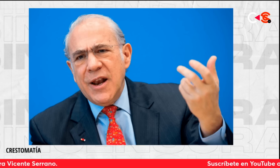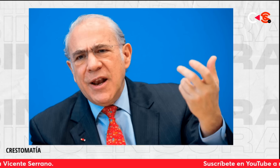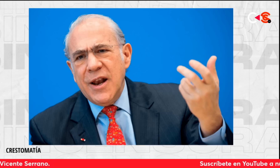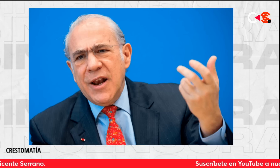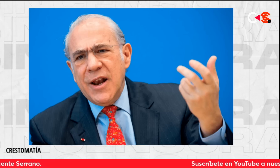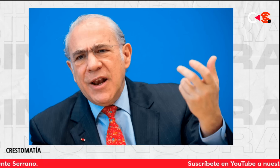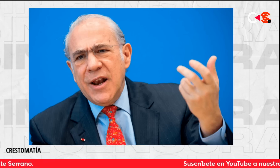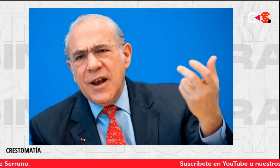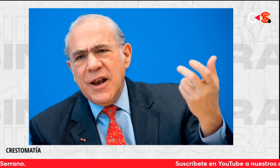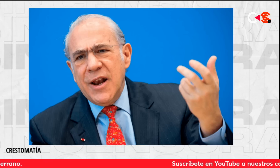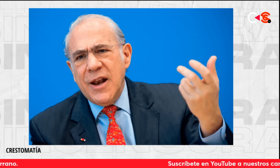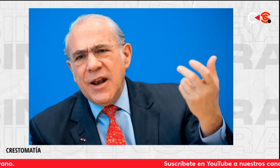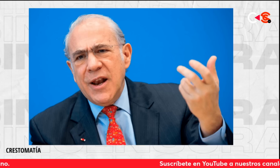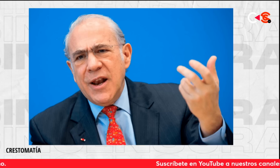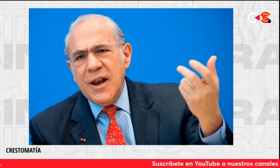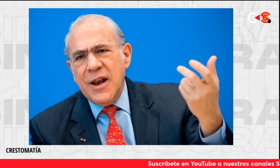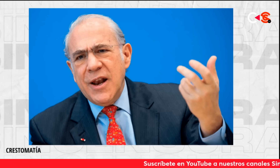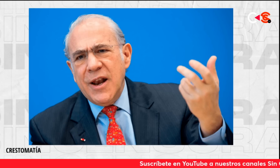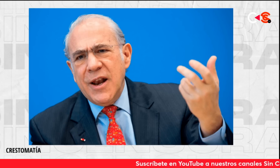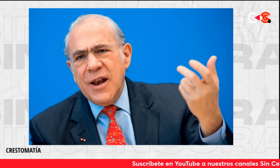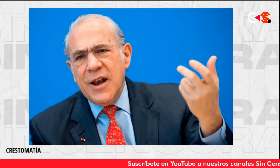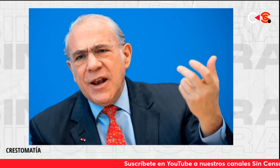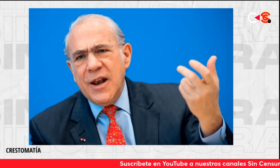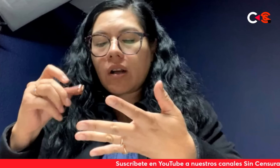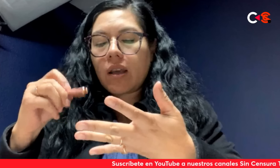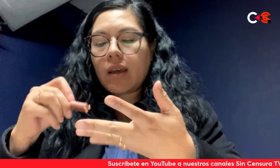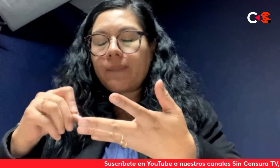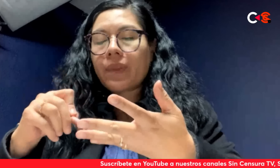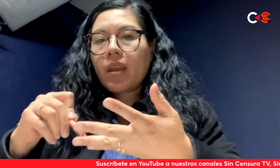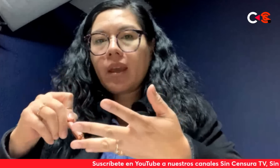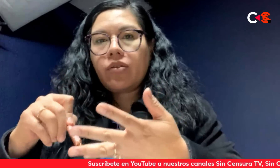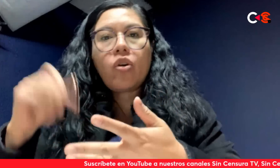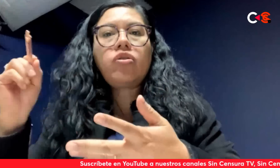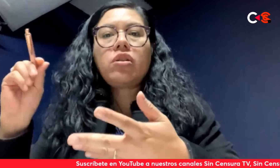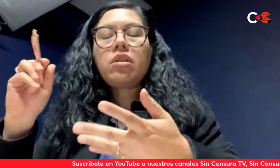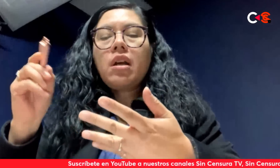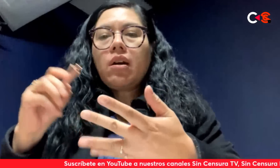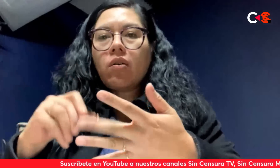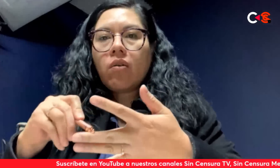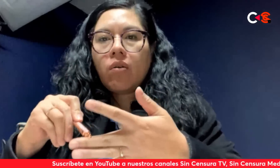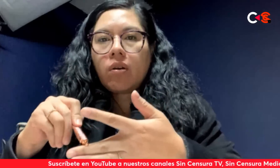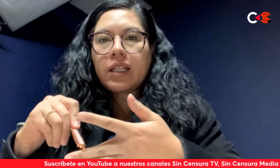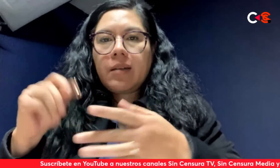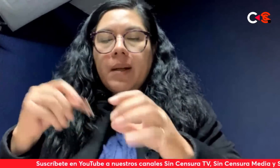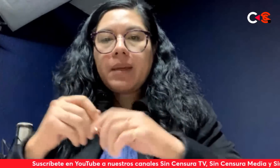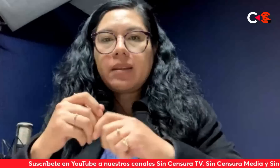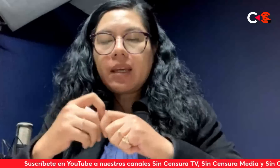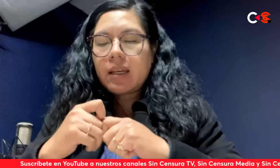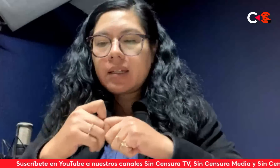amasan fortunas, es porque no trabajan, son huevones, son tontos o